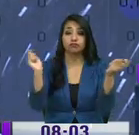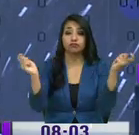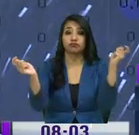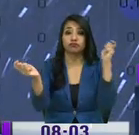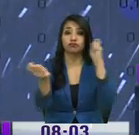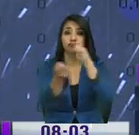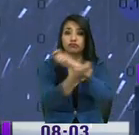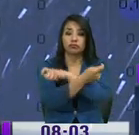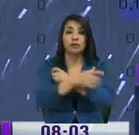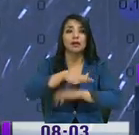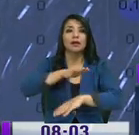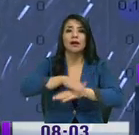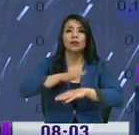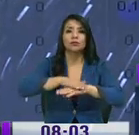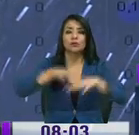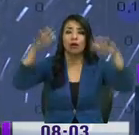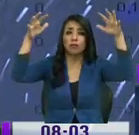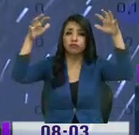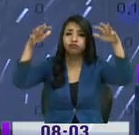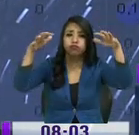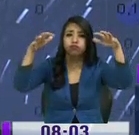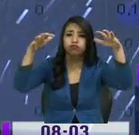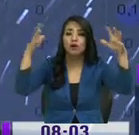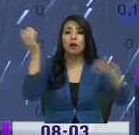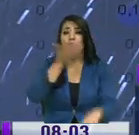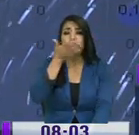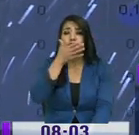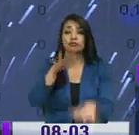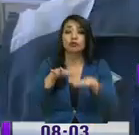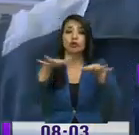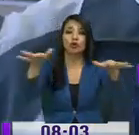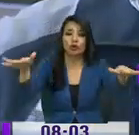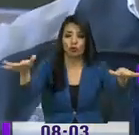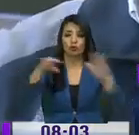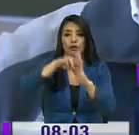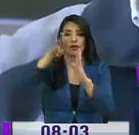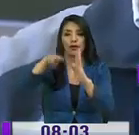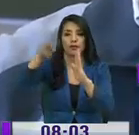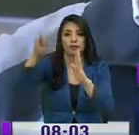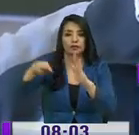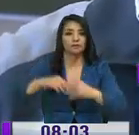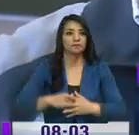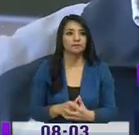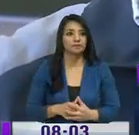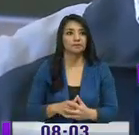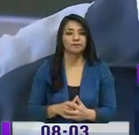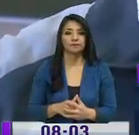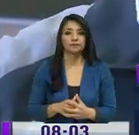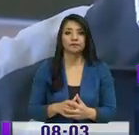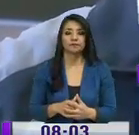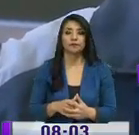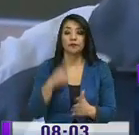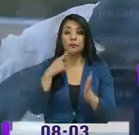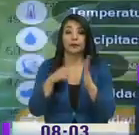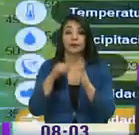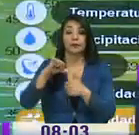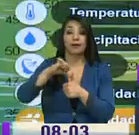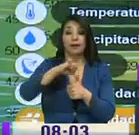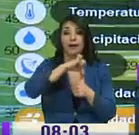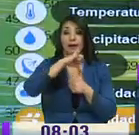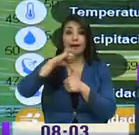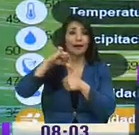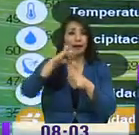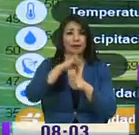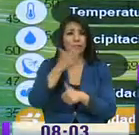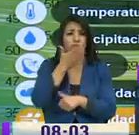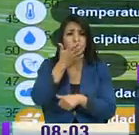relacionados con un sistema de alta presión que afecta a toda la región interandina. Es un sistema de alta presión posicionado en el Caribe. Este sistema de alta